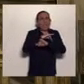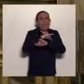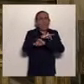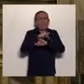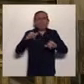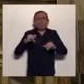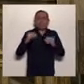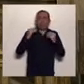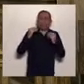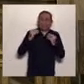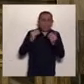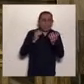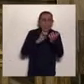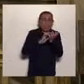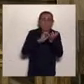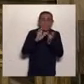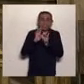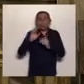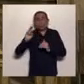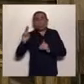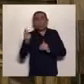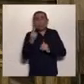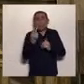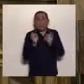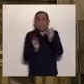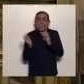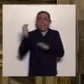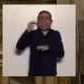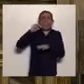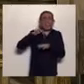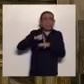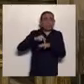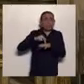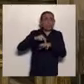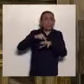Anunciamos tu muerte, Señor, y